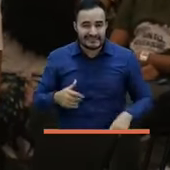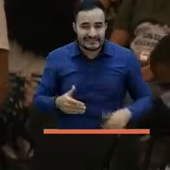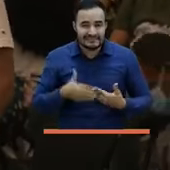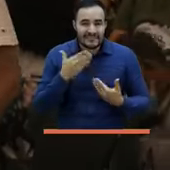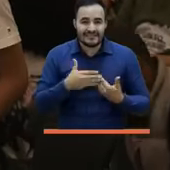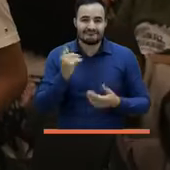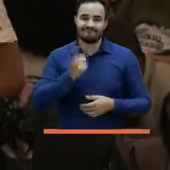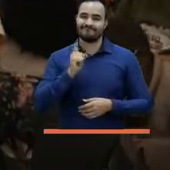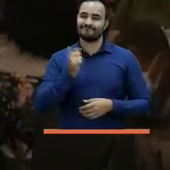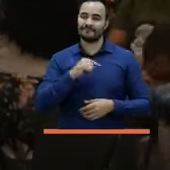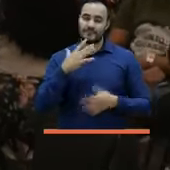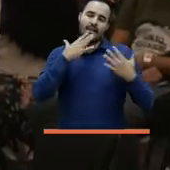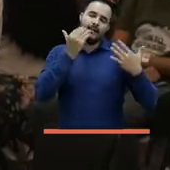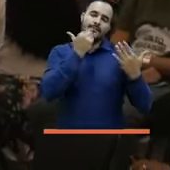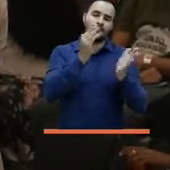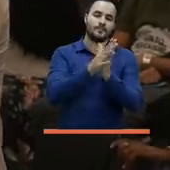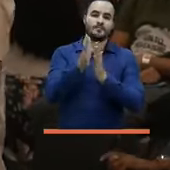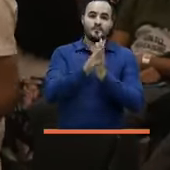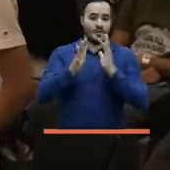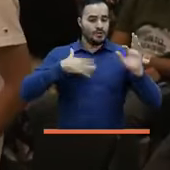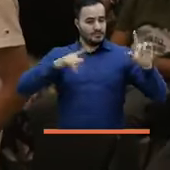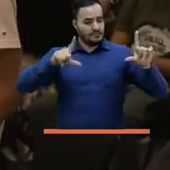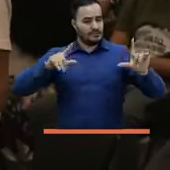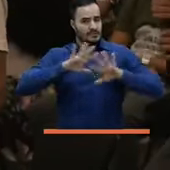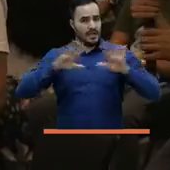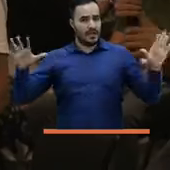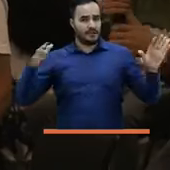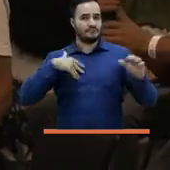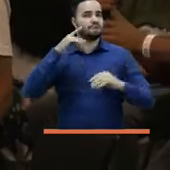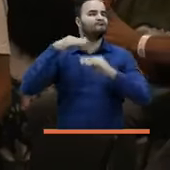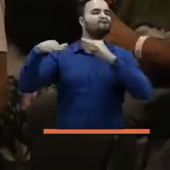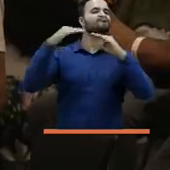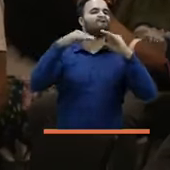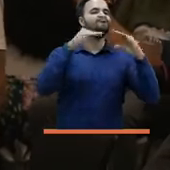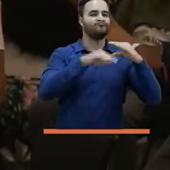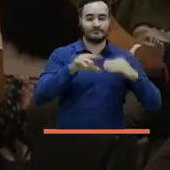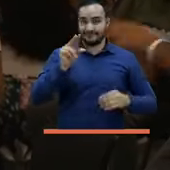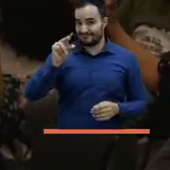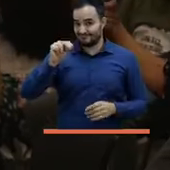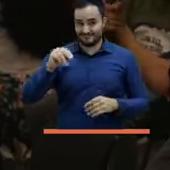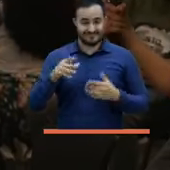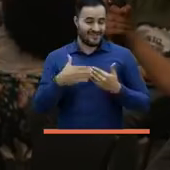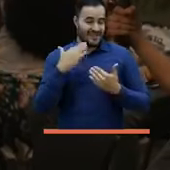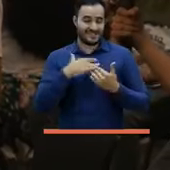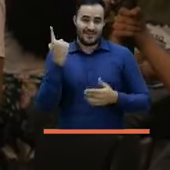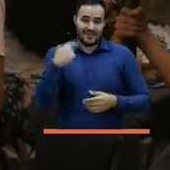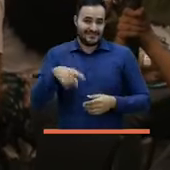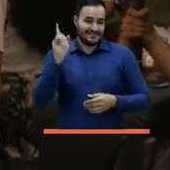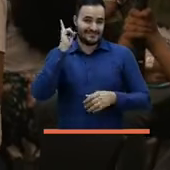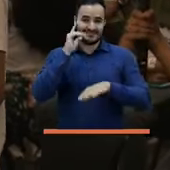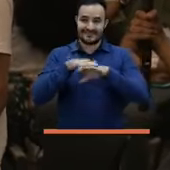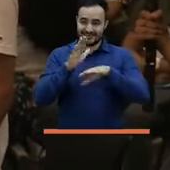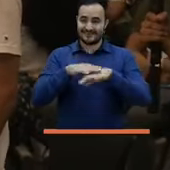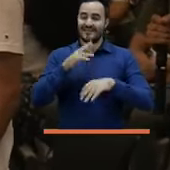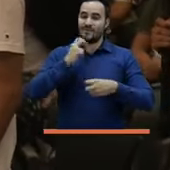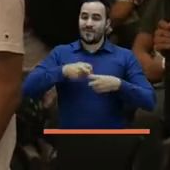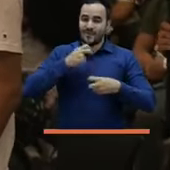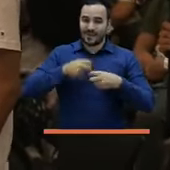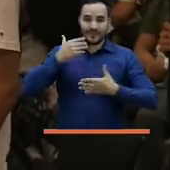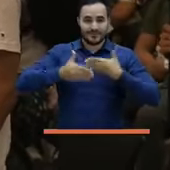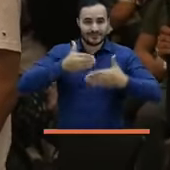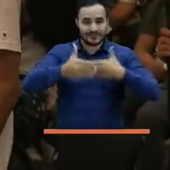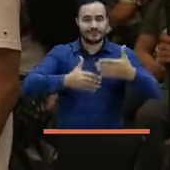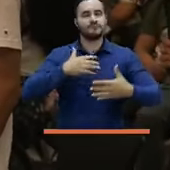título y puede enviarla la hoja de vida a cualquier lado pero la verdad no es fácil es un poco complicado hacerlo igual es un sueño que